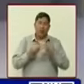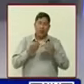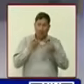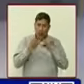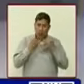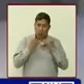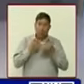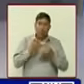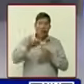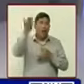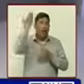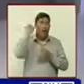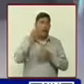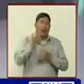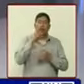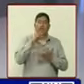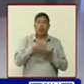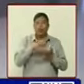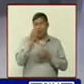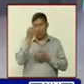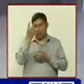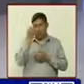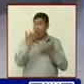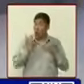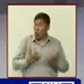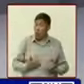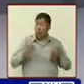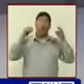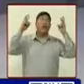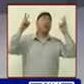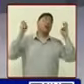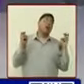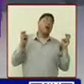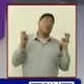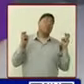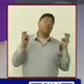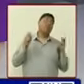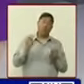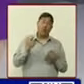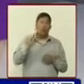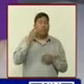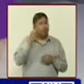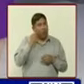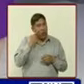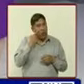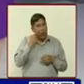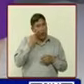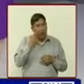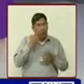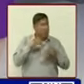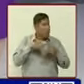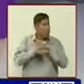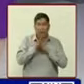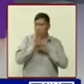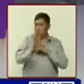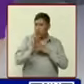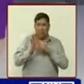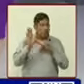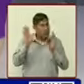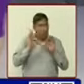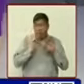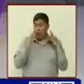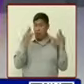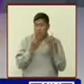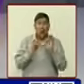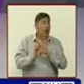Censo 2012. El día de hoy vamos a hablar un tema que quizás le va a tocar muy de cerca, porque puede haberle pasado a usted o a alguno de